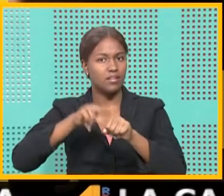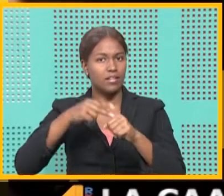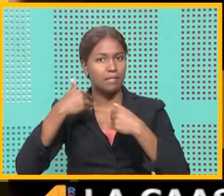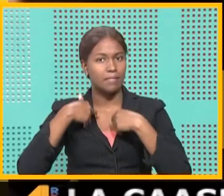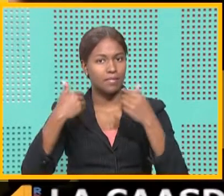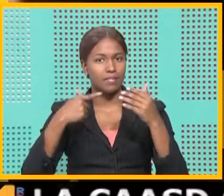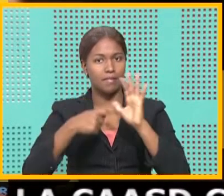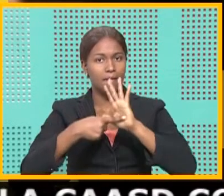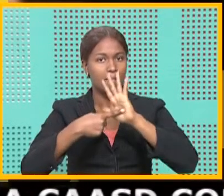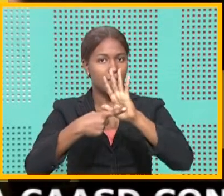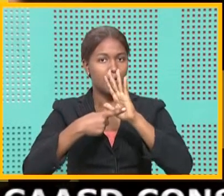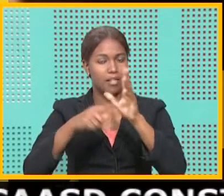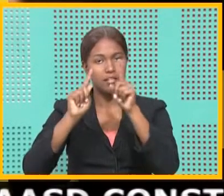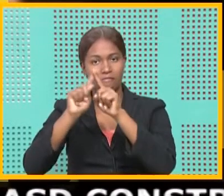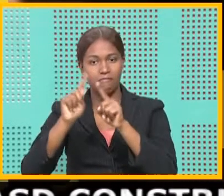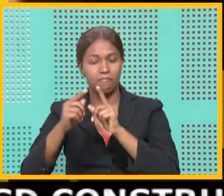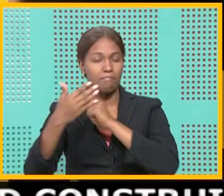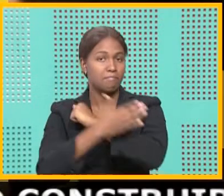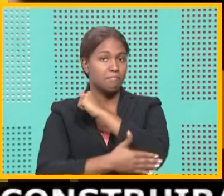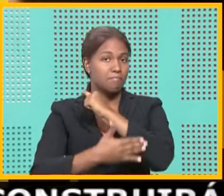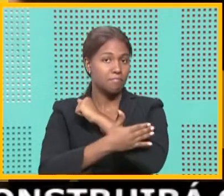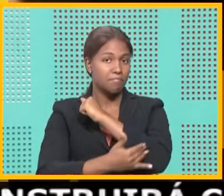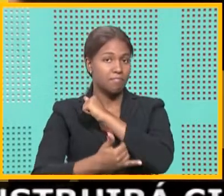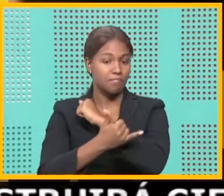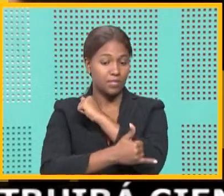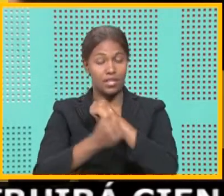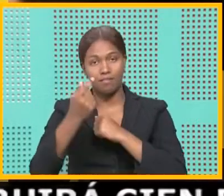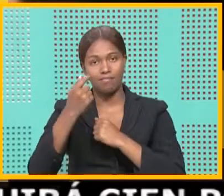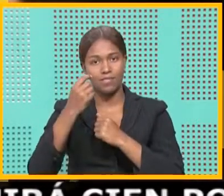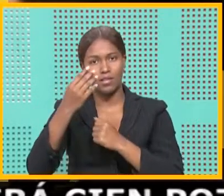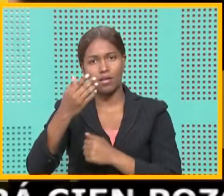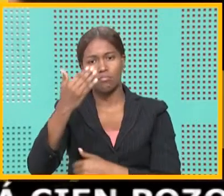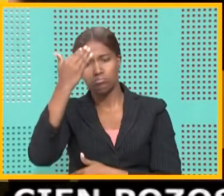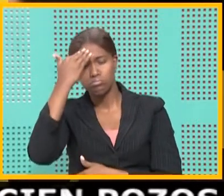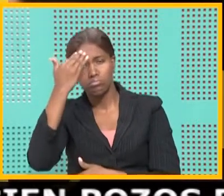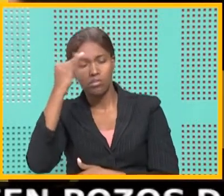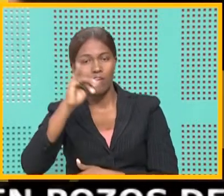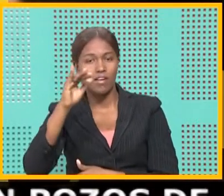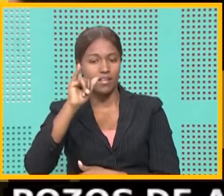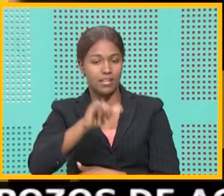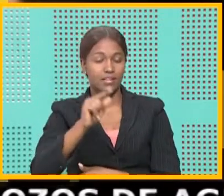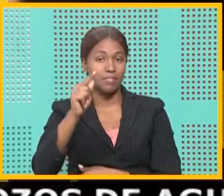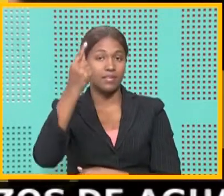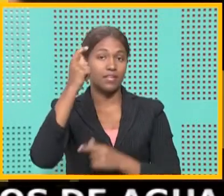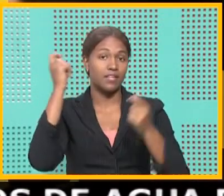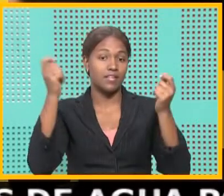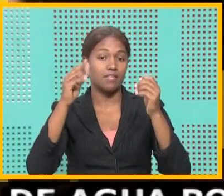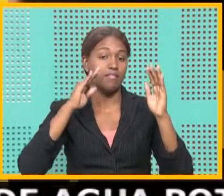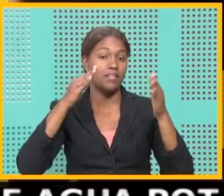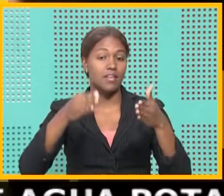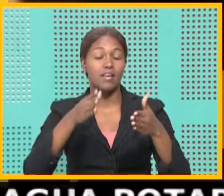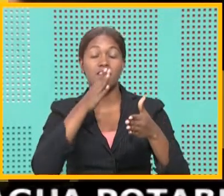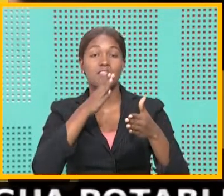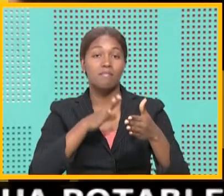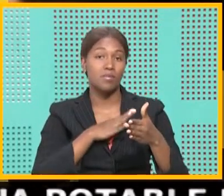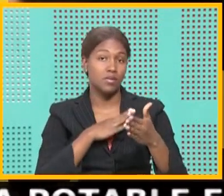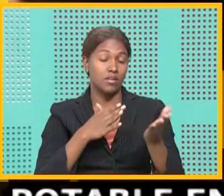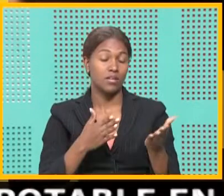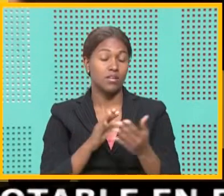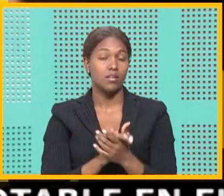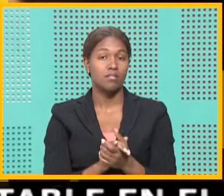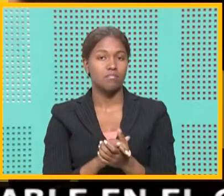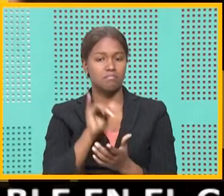muestra de diferentes países que se enteran, ¿no? Y que saben ya de que este es el único festival dedicado a la mujer,